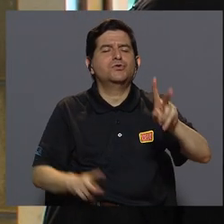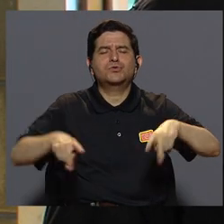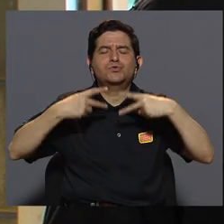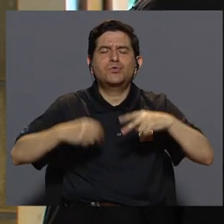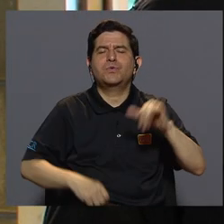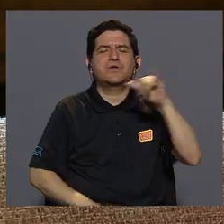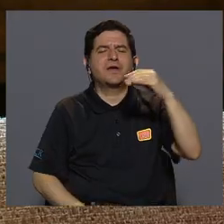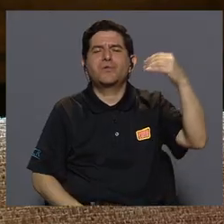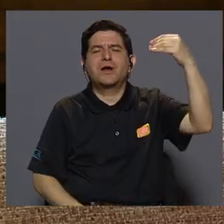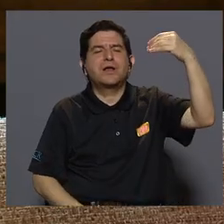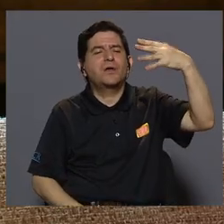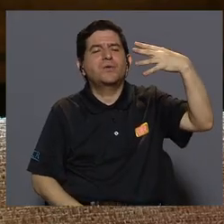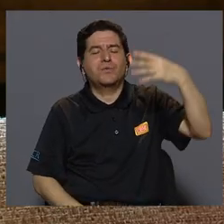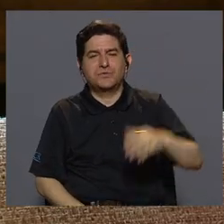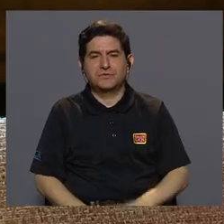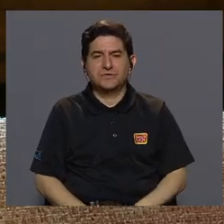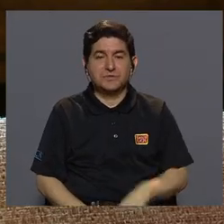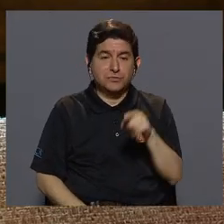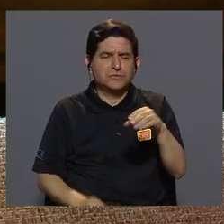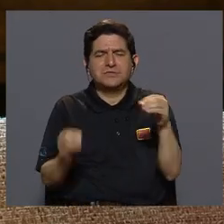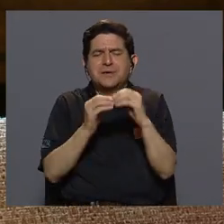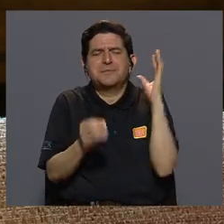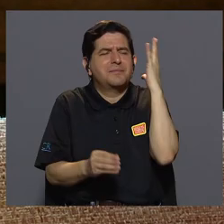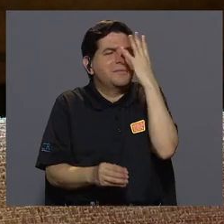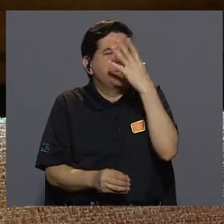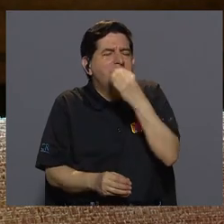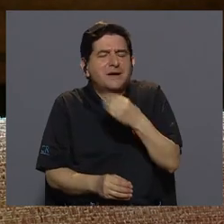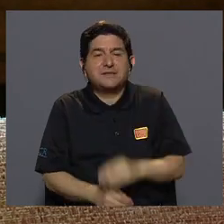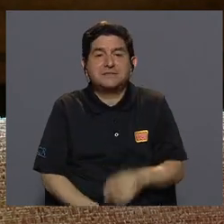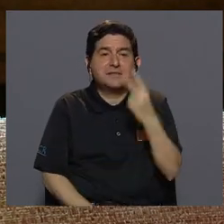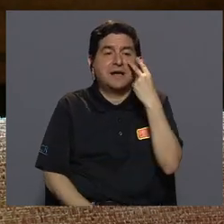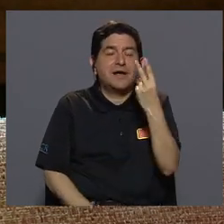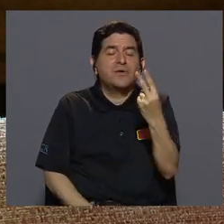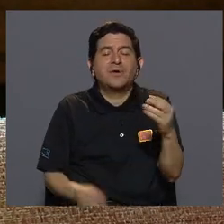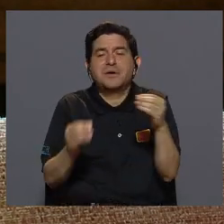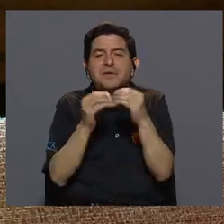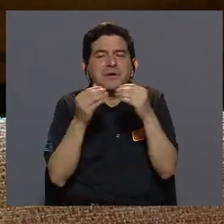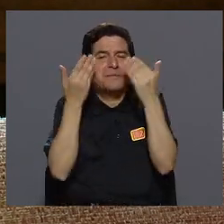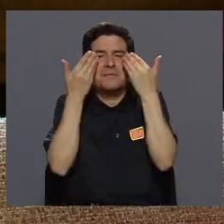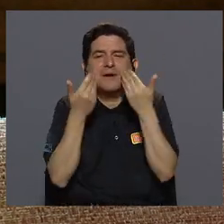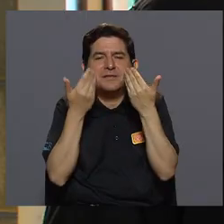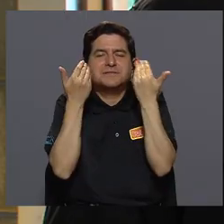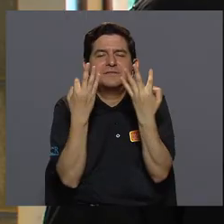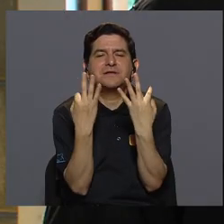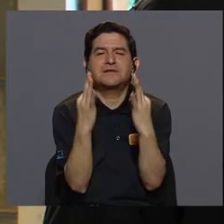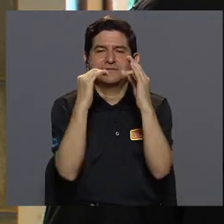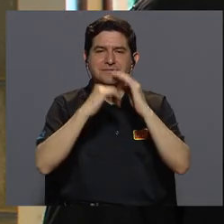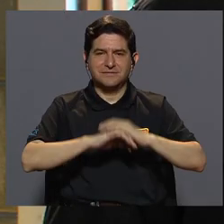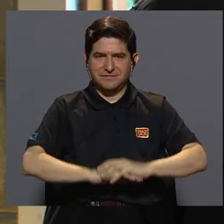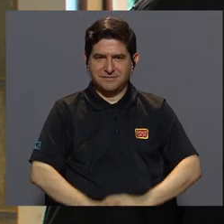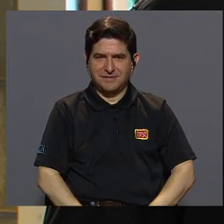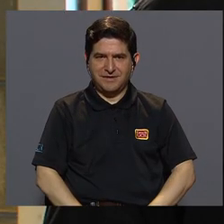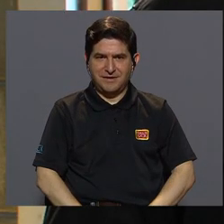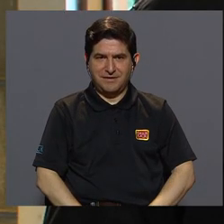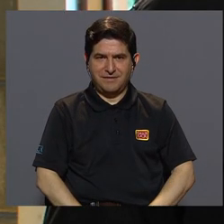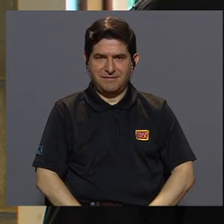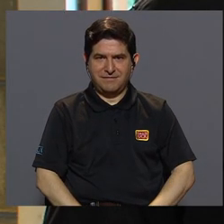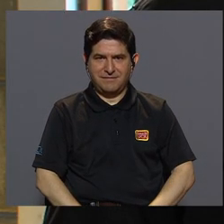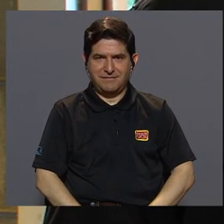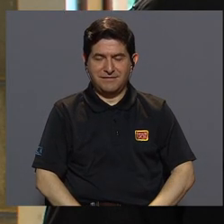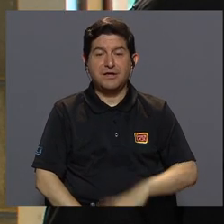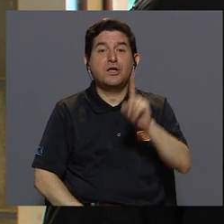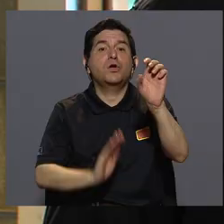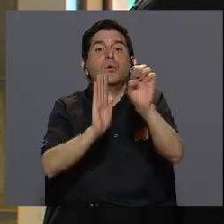de ellos y todo, dice, pero da tu lumbre más bella a lo que mires más triste. Y entonces me